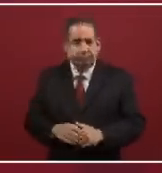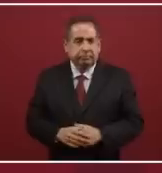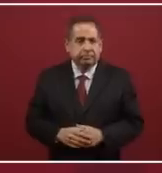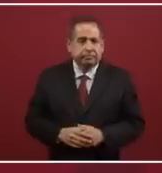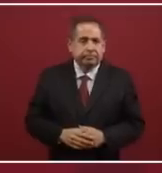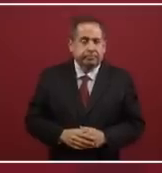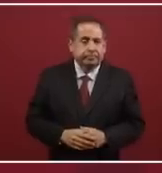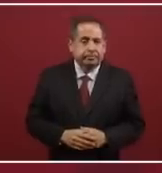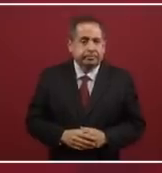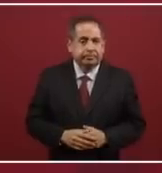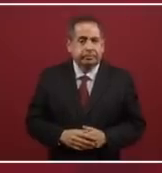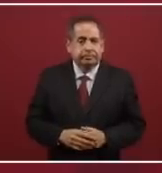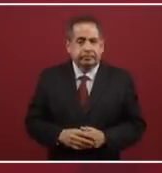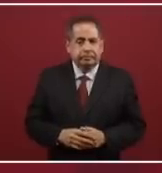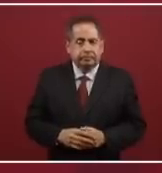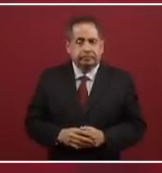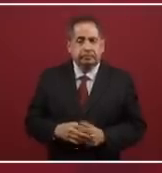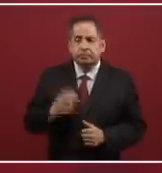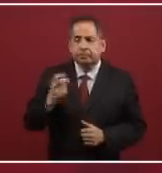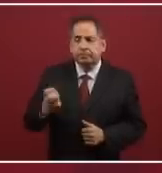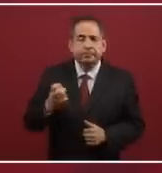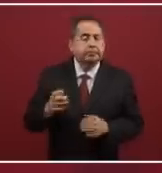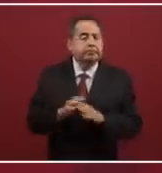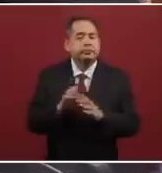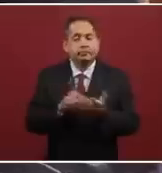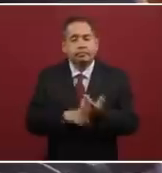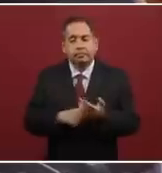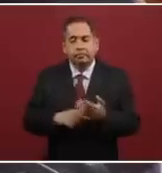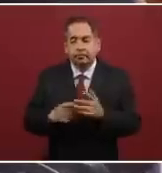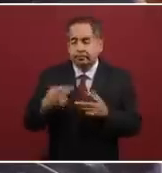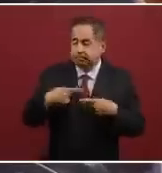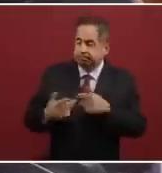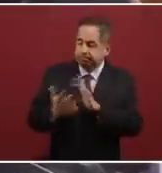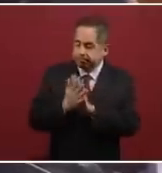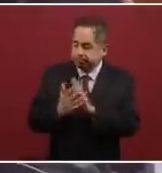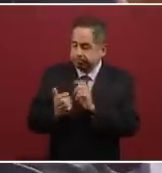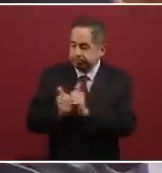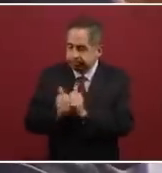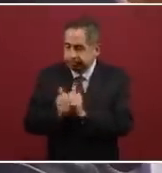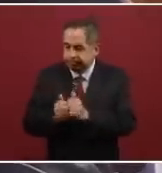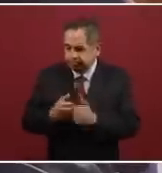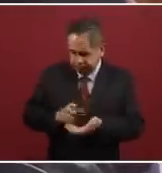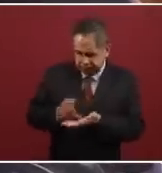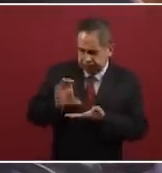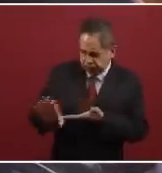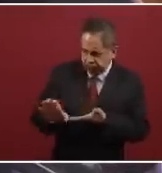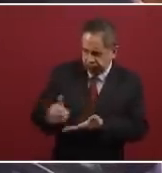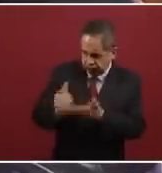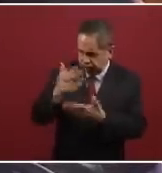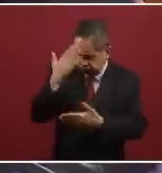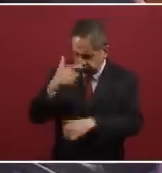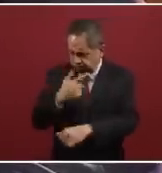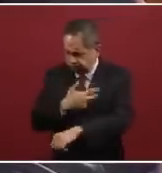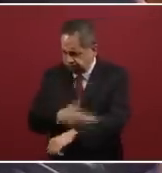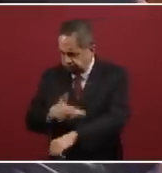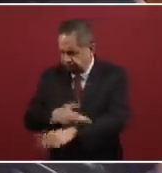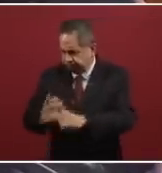Esto es gobernar con la gente, que la gente nos ayude